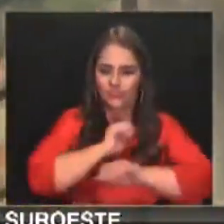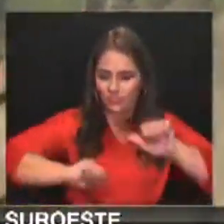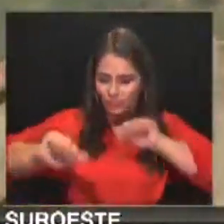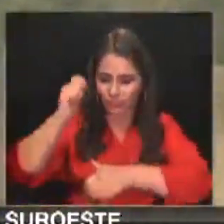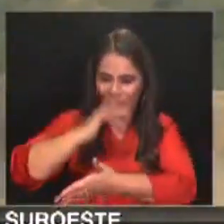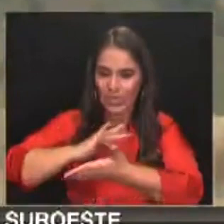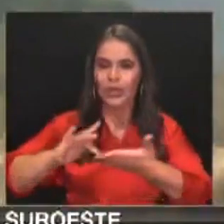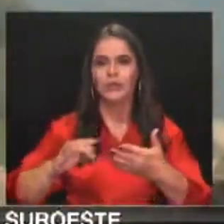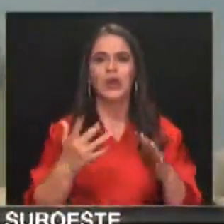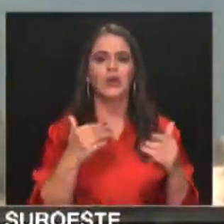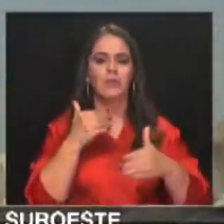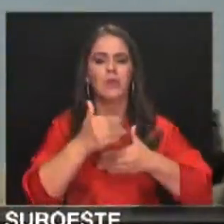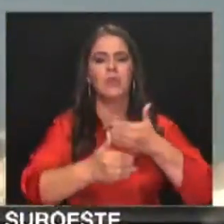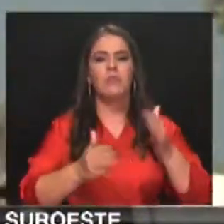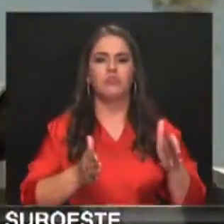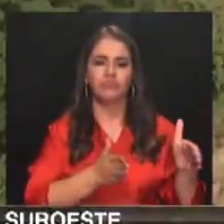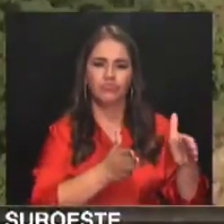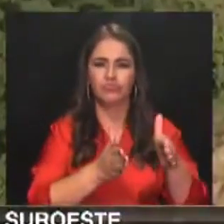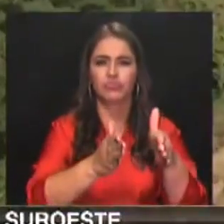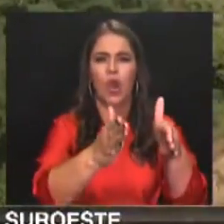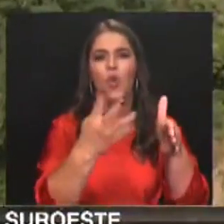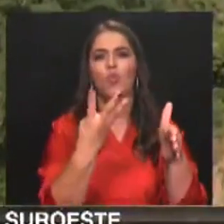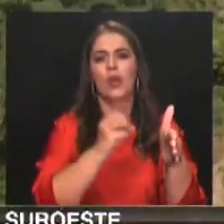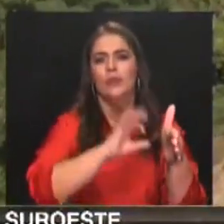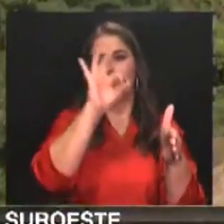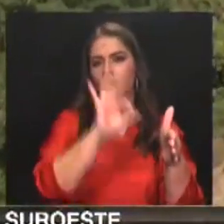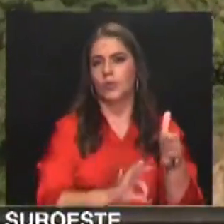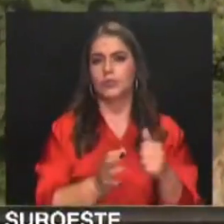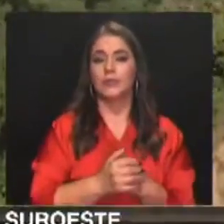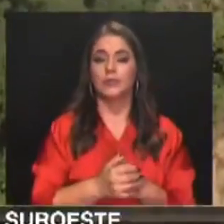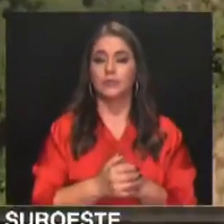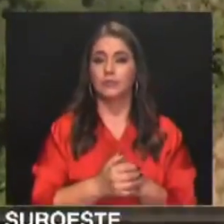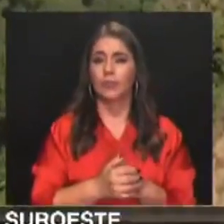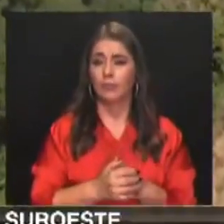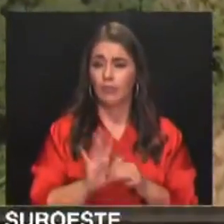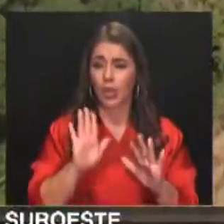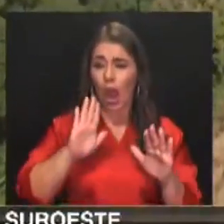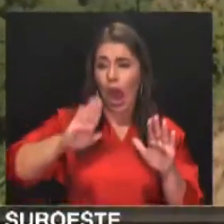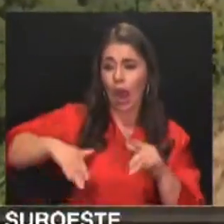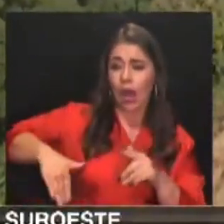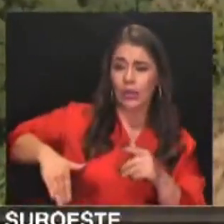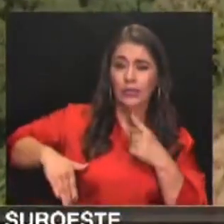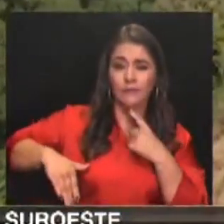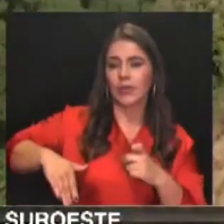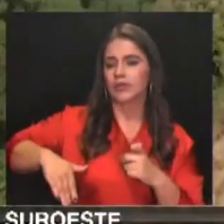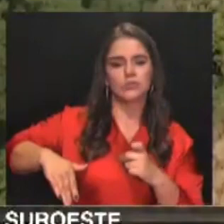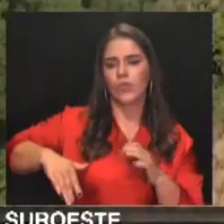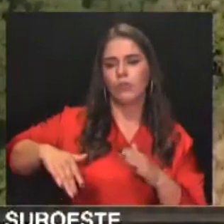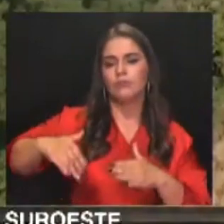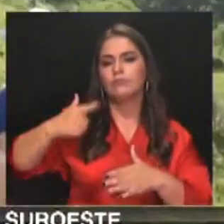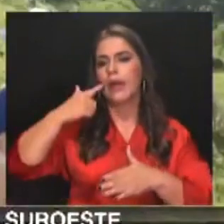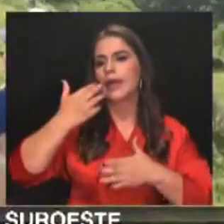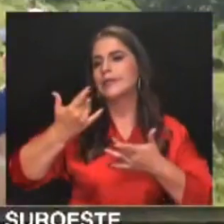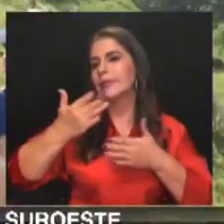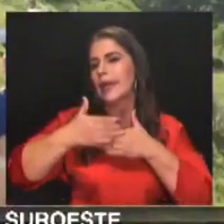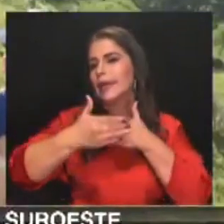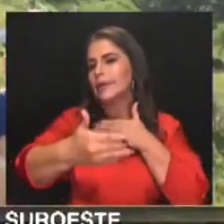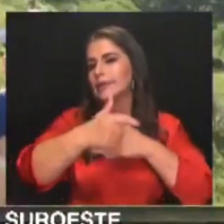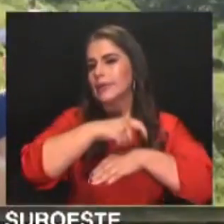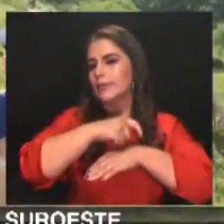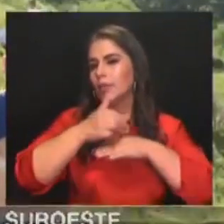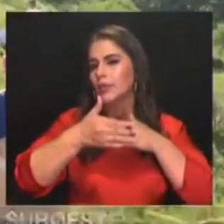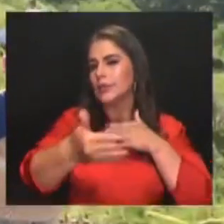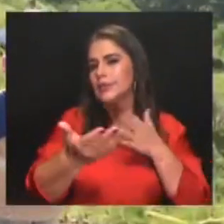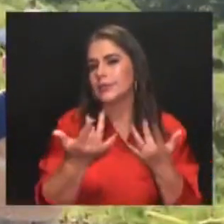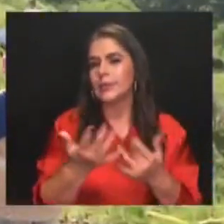en un 40%. El retraso no ha sido, según los directivos, significativo, pero solo se podrá medir en el tiempo. El